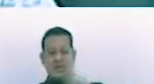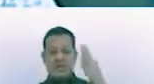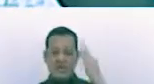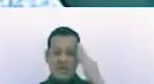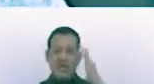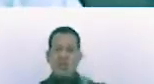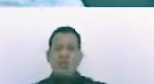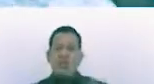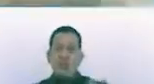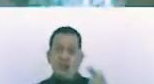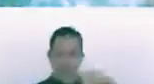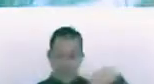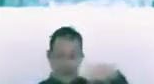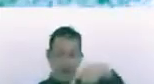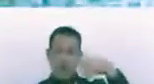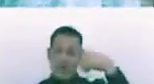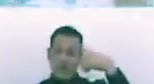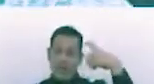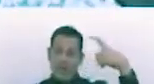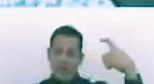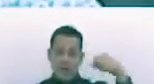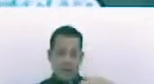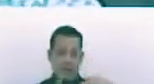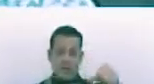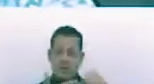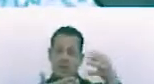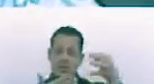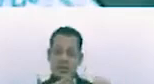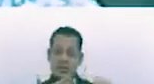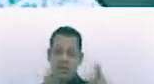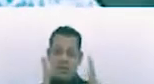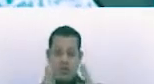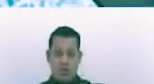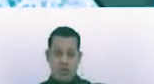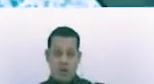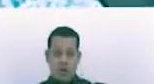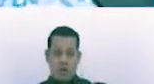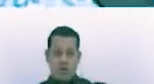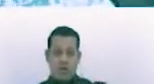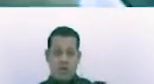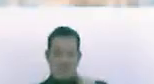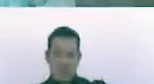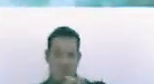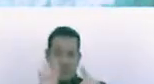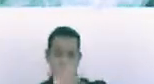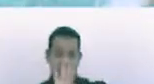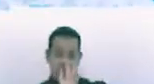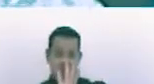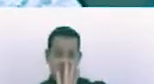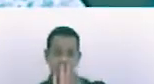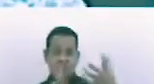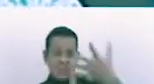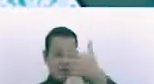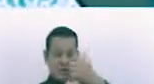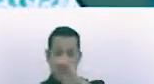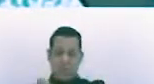qué? Ellos anhelan a tener una asamblea legislativa gobernada por ellos. Porque ellos anhelan llegar al